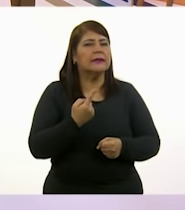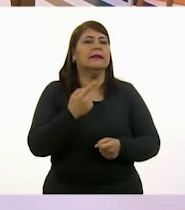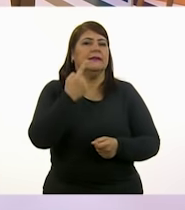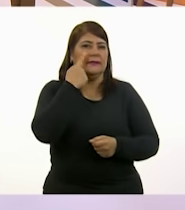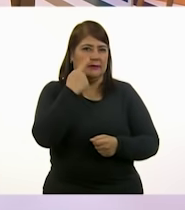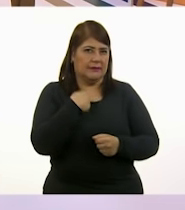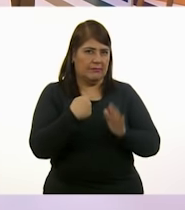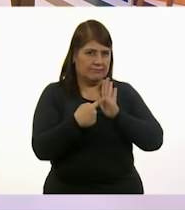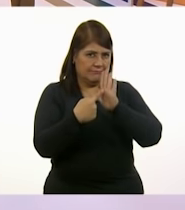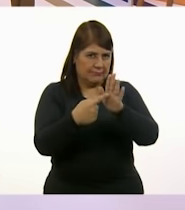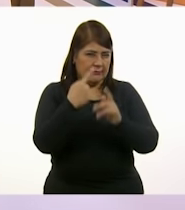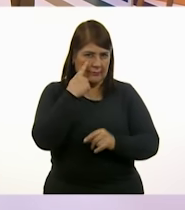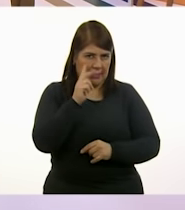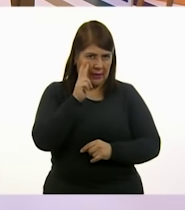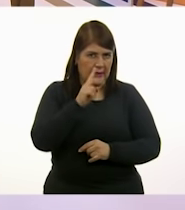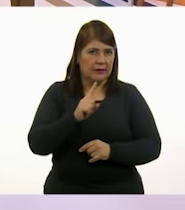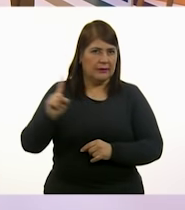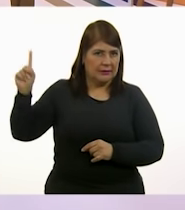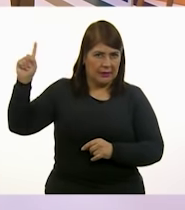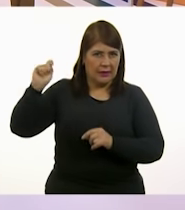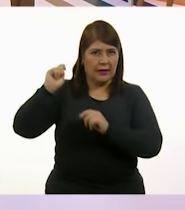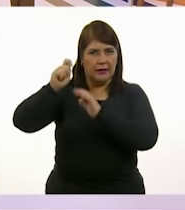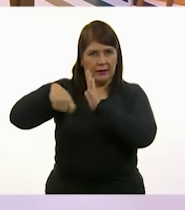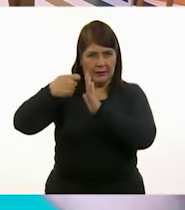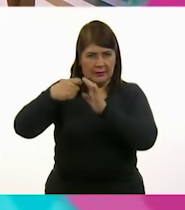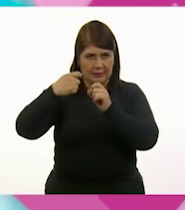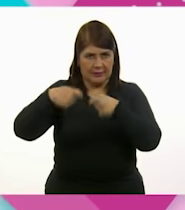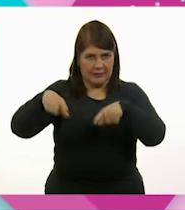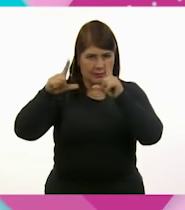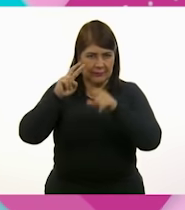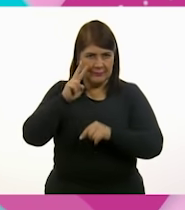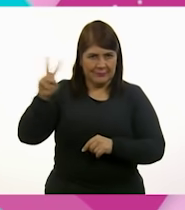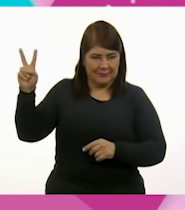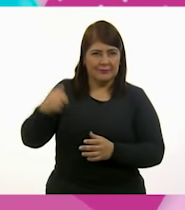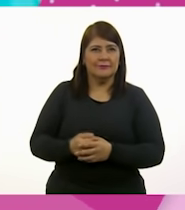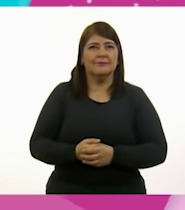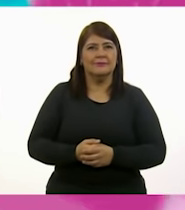a todas las niñas y niños en casa a ver este video Muy bien